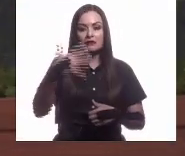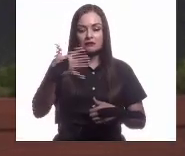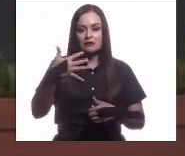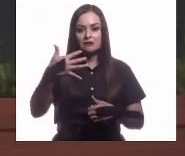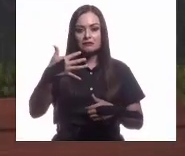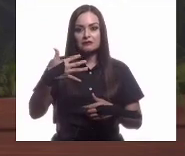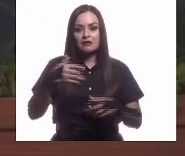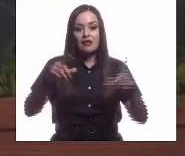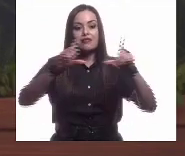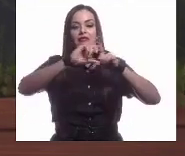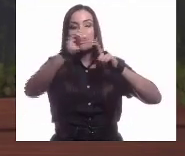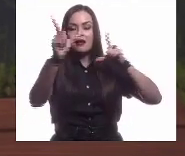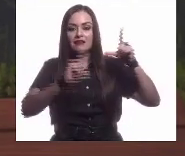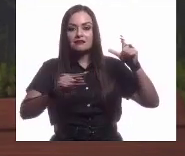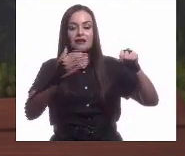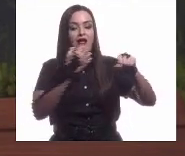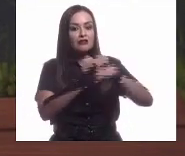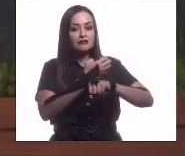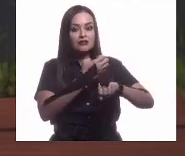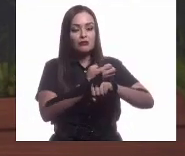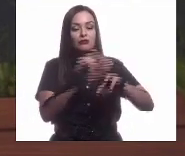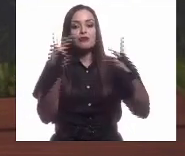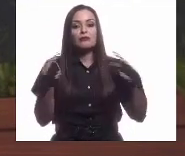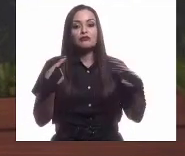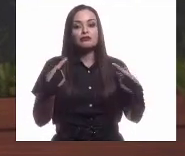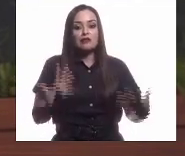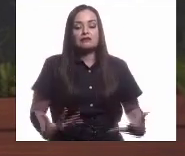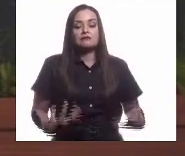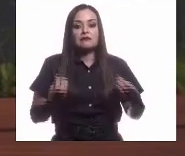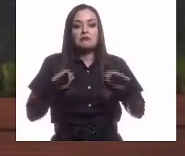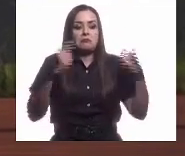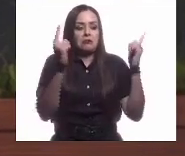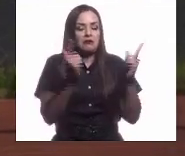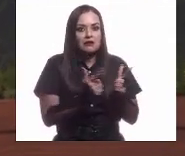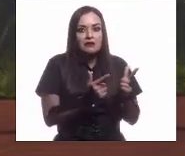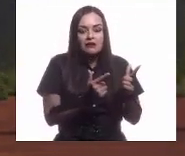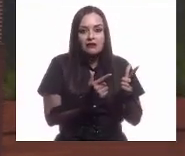menos poblado del país. Y yo quisiera